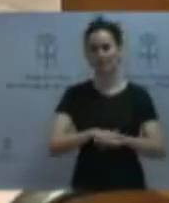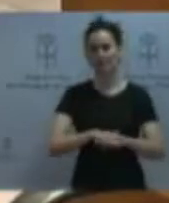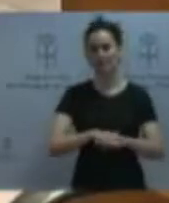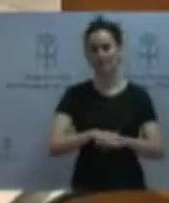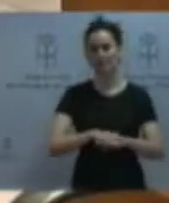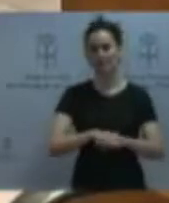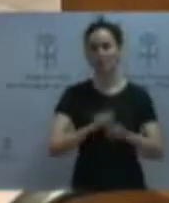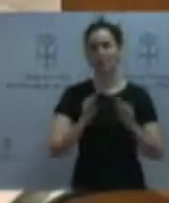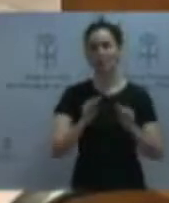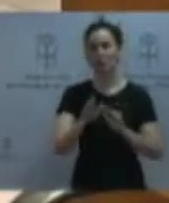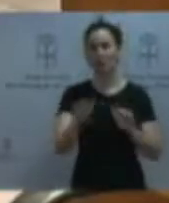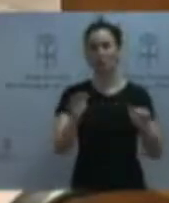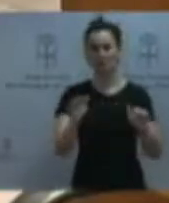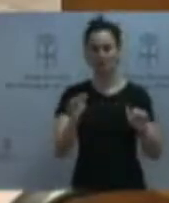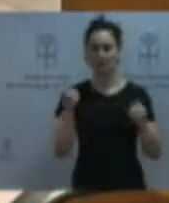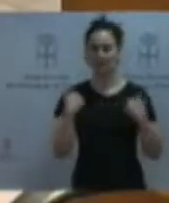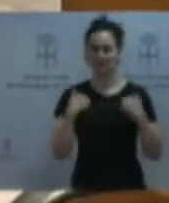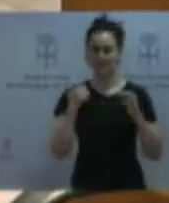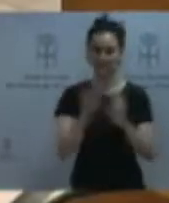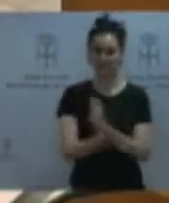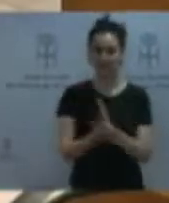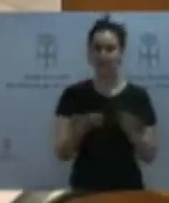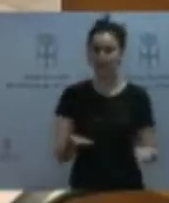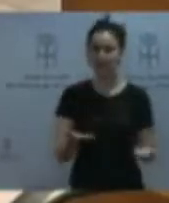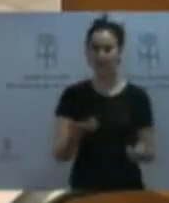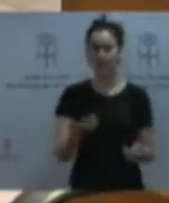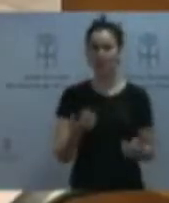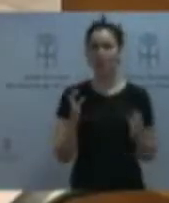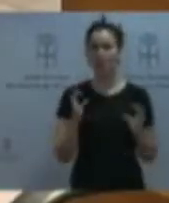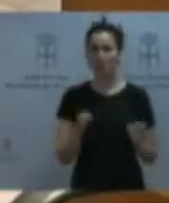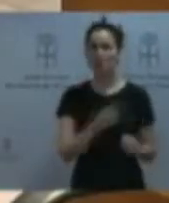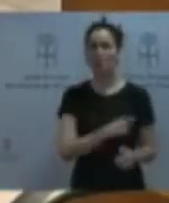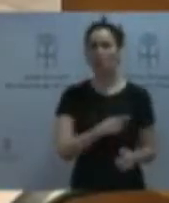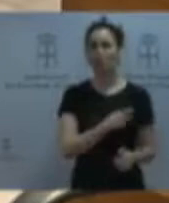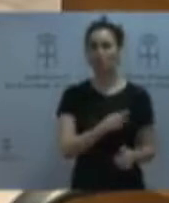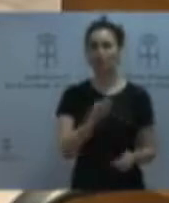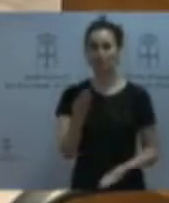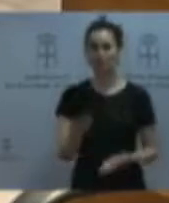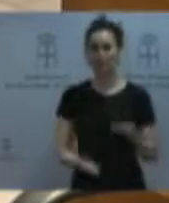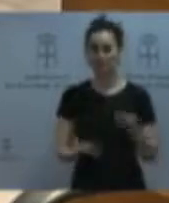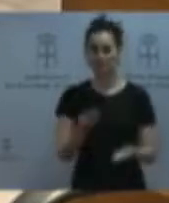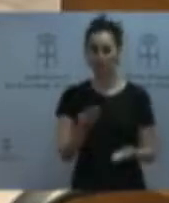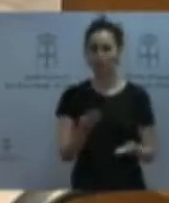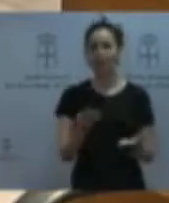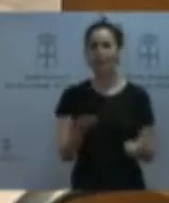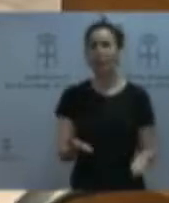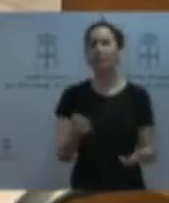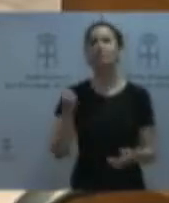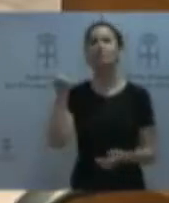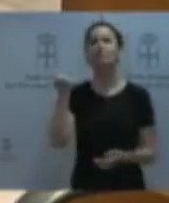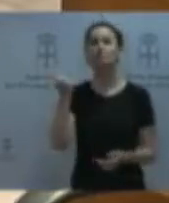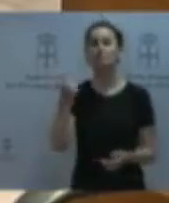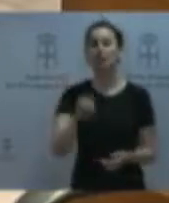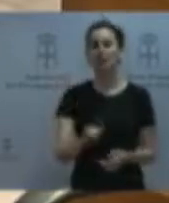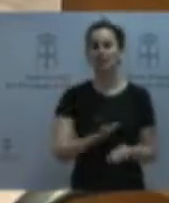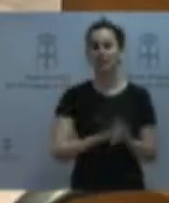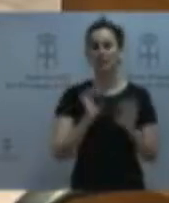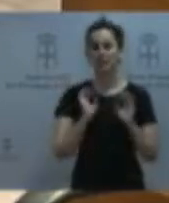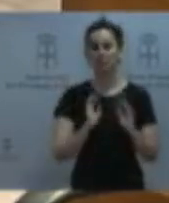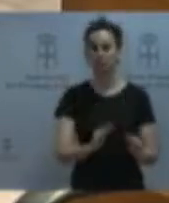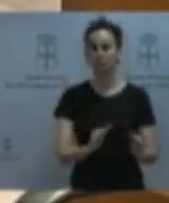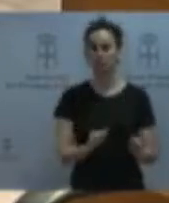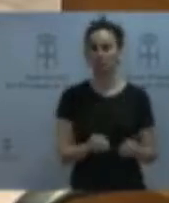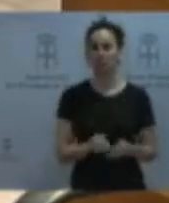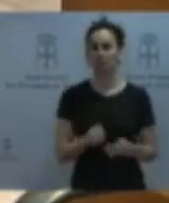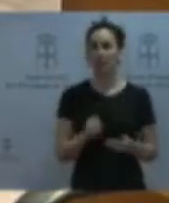sentido, la Comisión de Valoración es quien resulta soberana para elevar en este caso a la presidencia del IDEPA, su